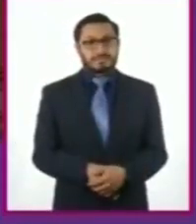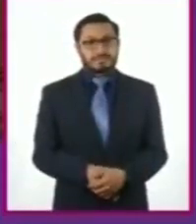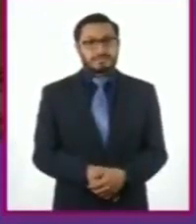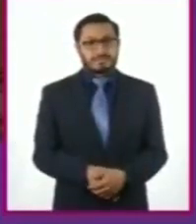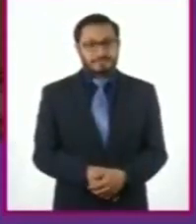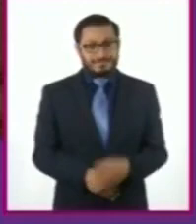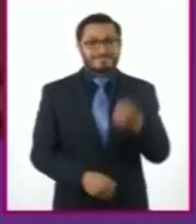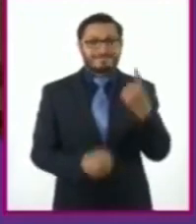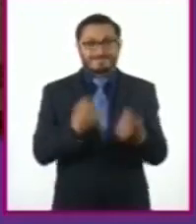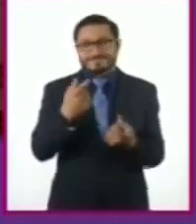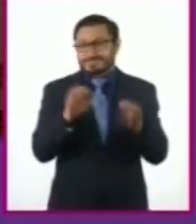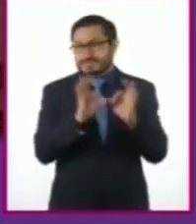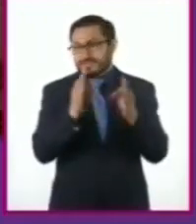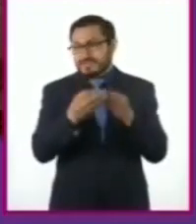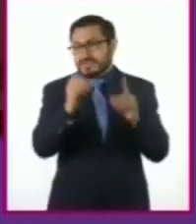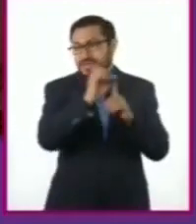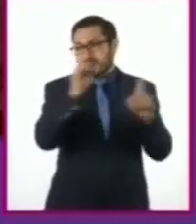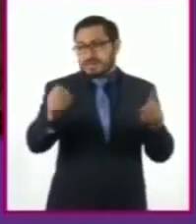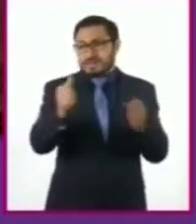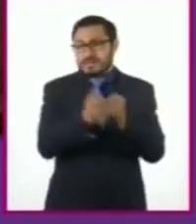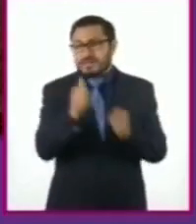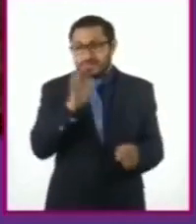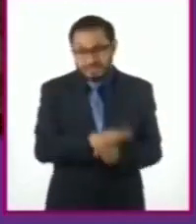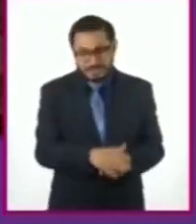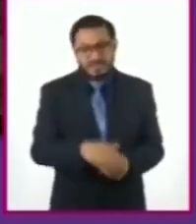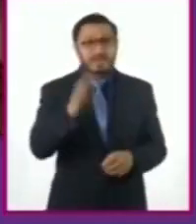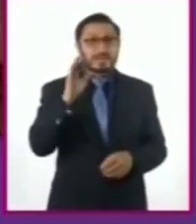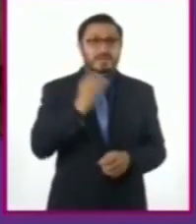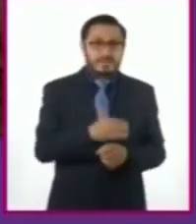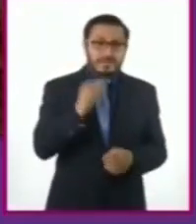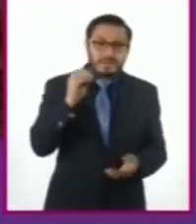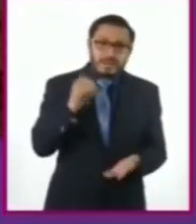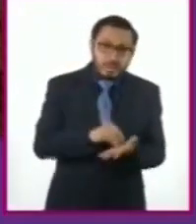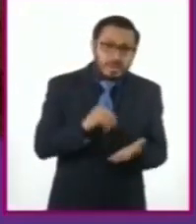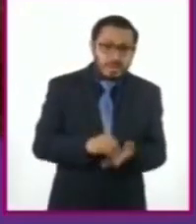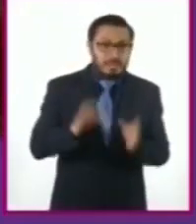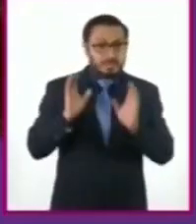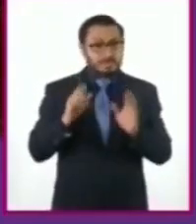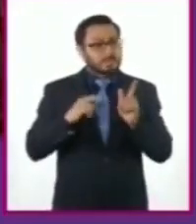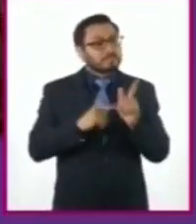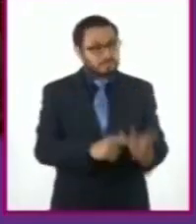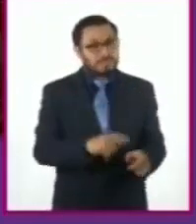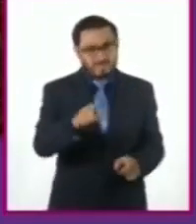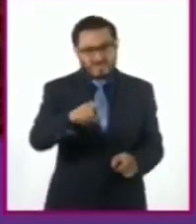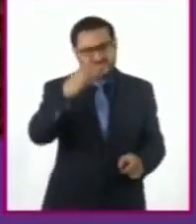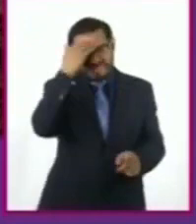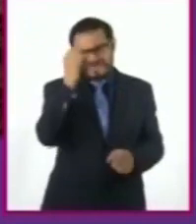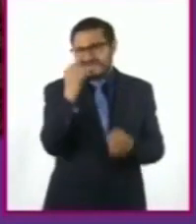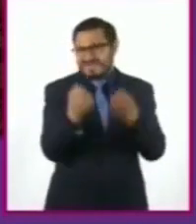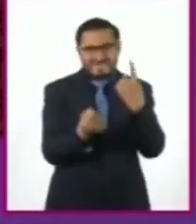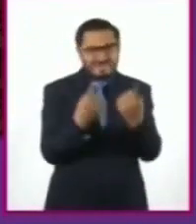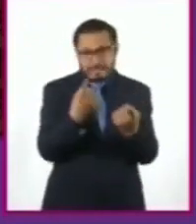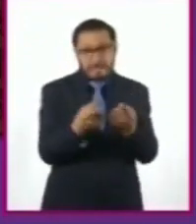Ciertas formas de organización administrativa aún se conservan. ¿Reconoces alguna? Comenta con